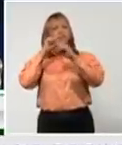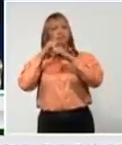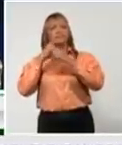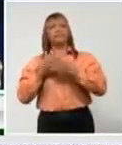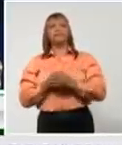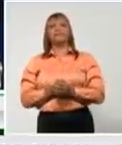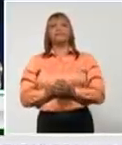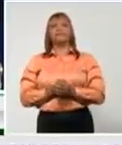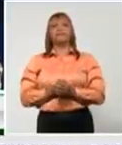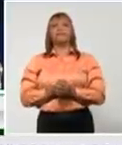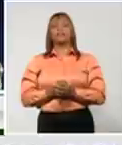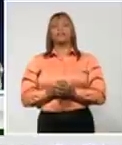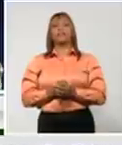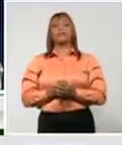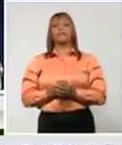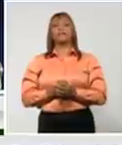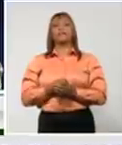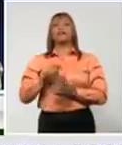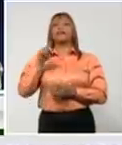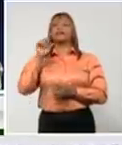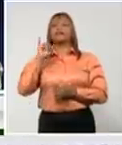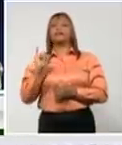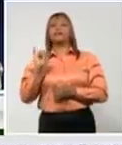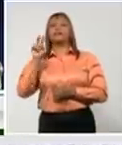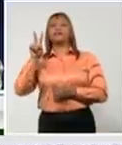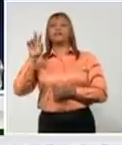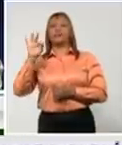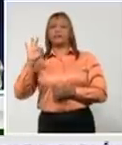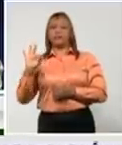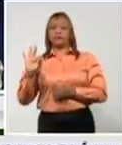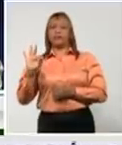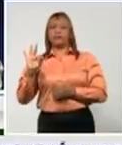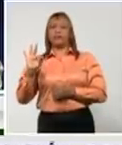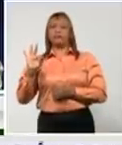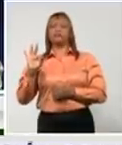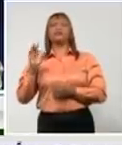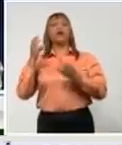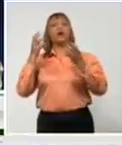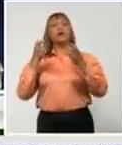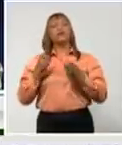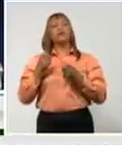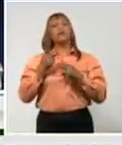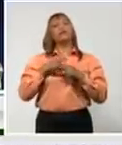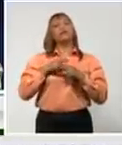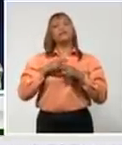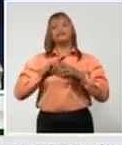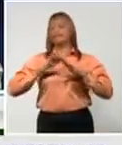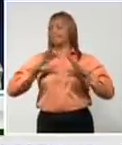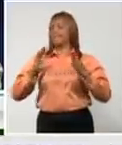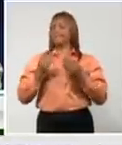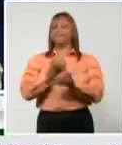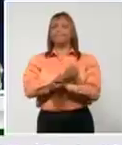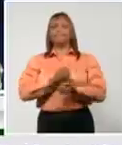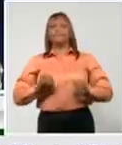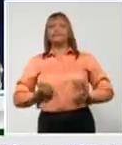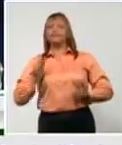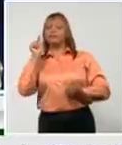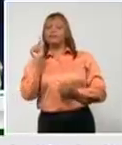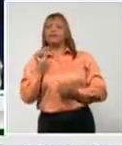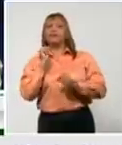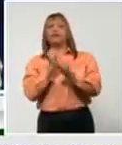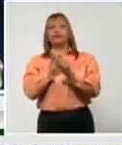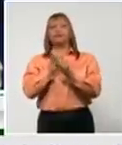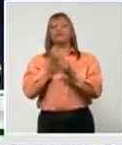de La Habana, 628, un número que representa todo el esfuerzo de los compañeros que trabajan en todos